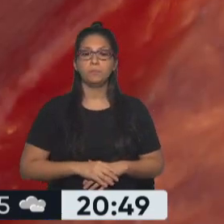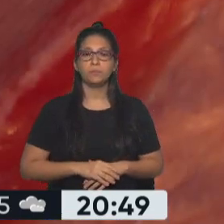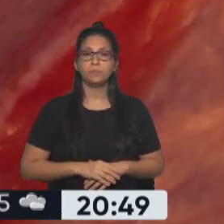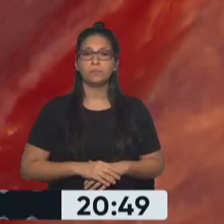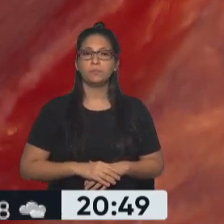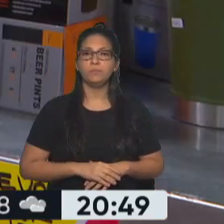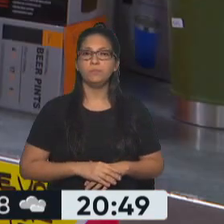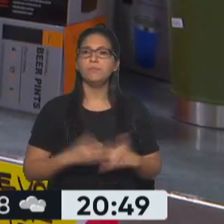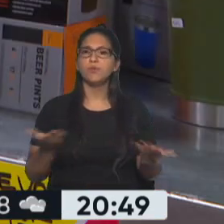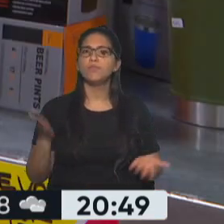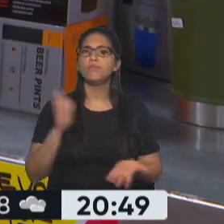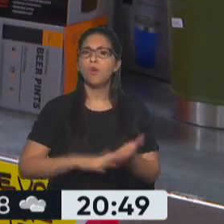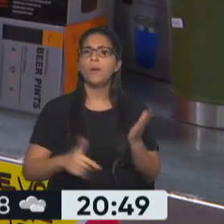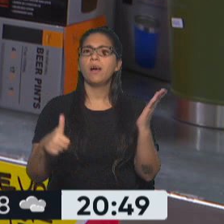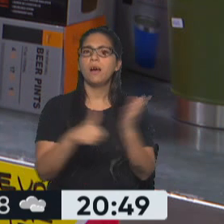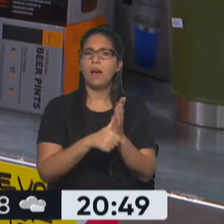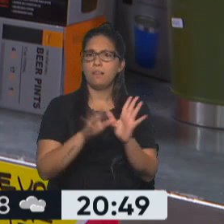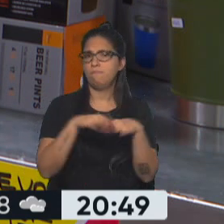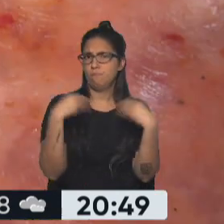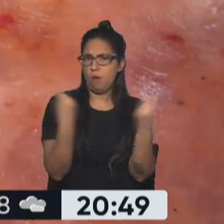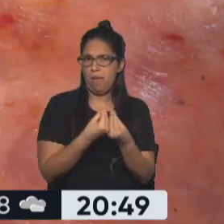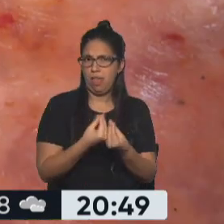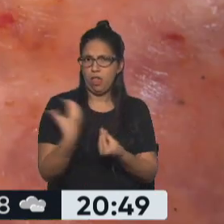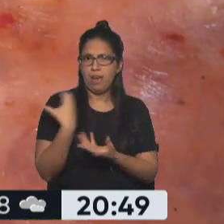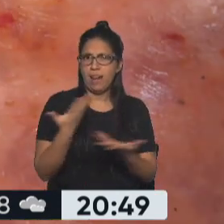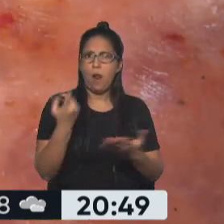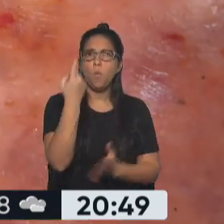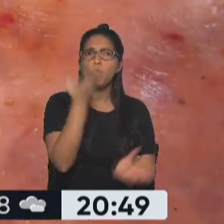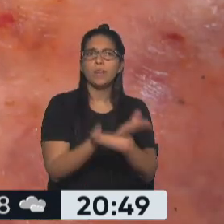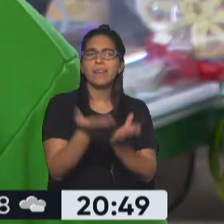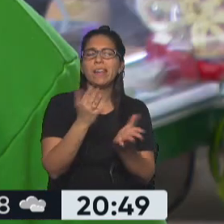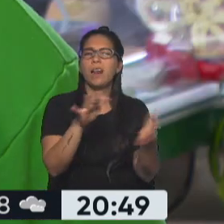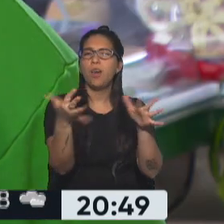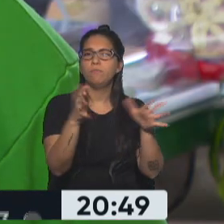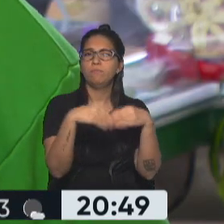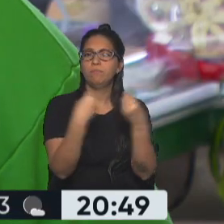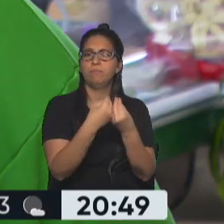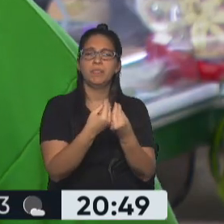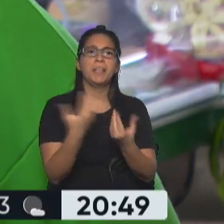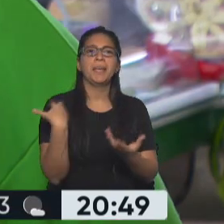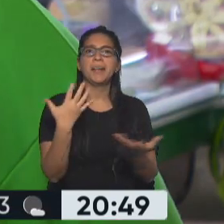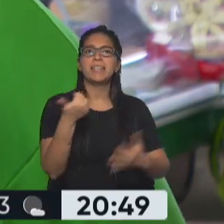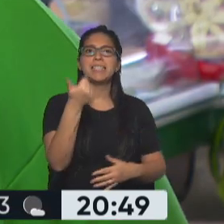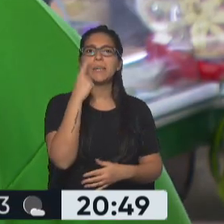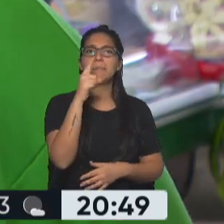A ver, ¿y la carne promedio, el kilo, en cuánto está aproximadamente? Y tenés un promedio